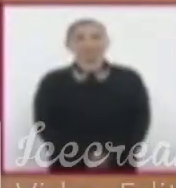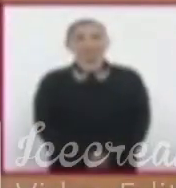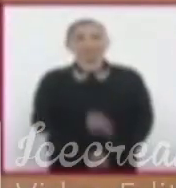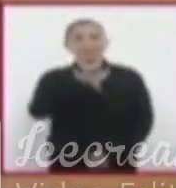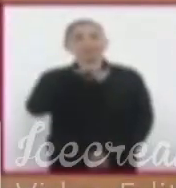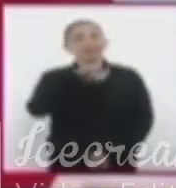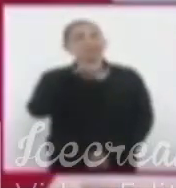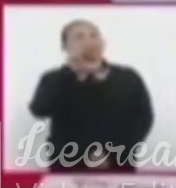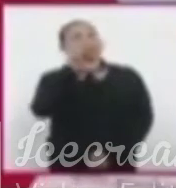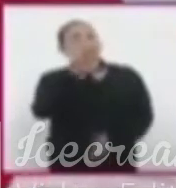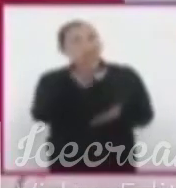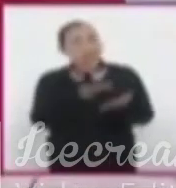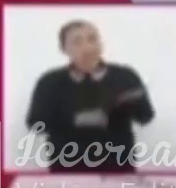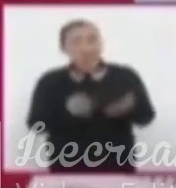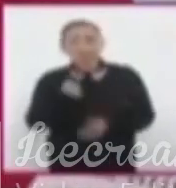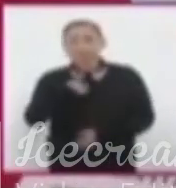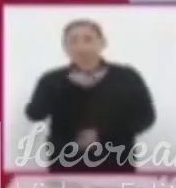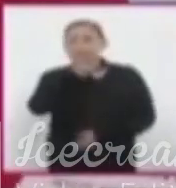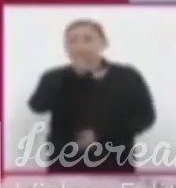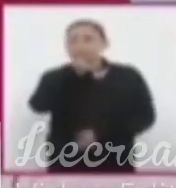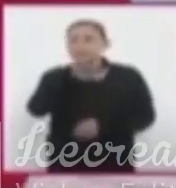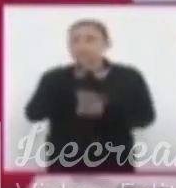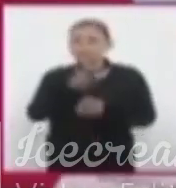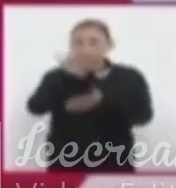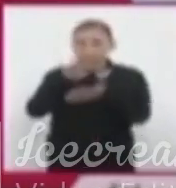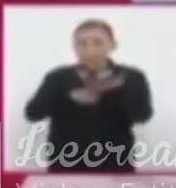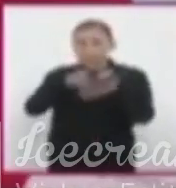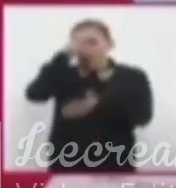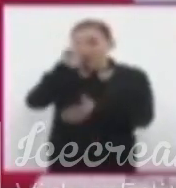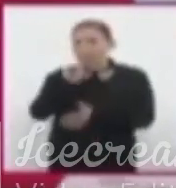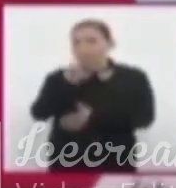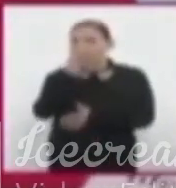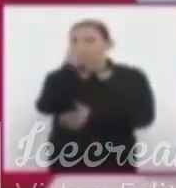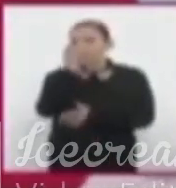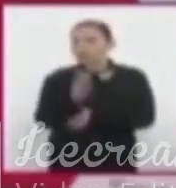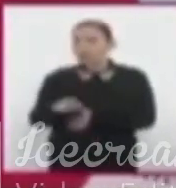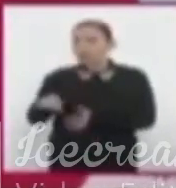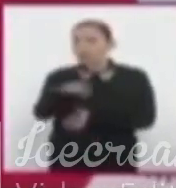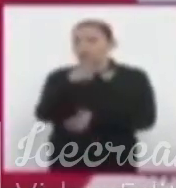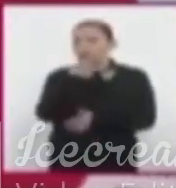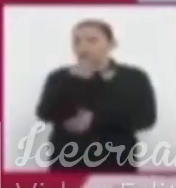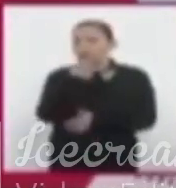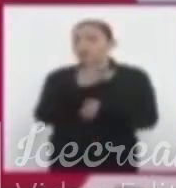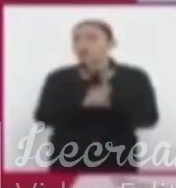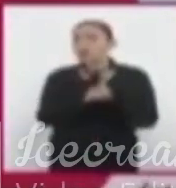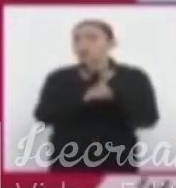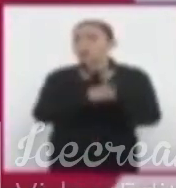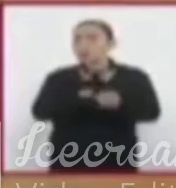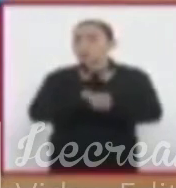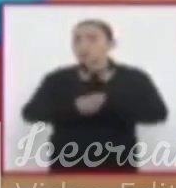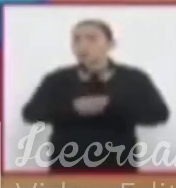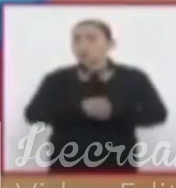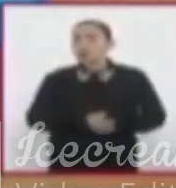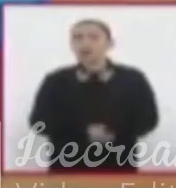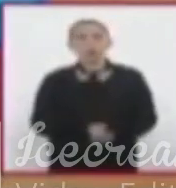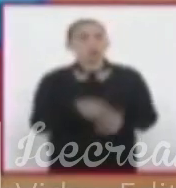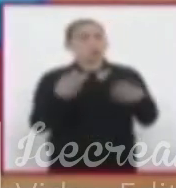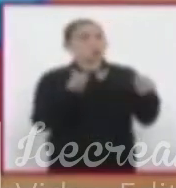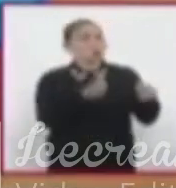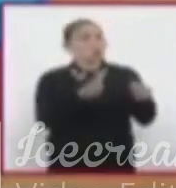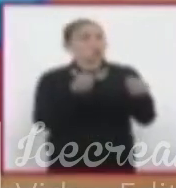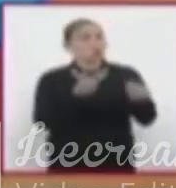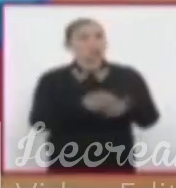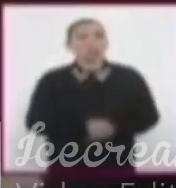Mateo, ¿qué lees? Estoy muy preocupado, porque leí que en México el 34% de los niños tienen problemas de obesidad. Son muchos, ¿o